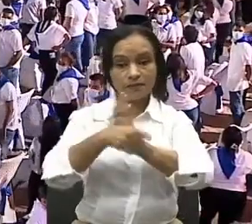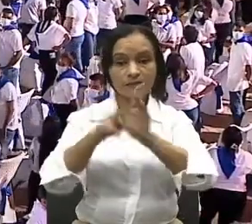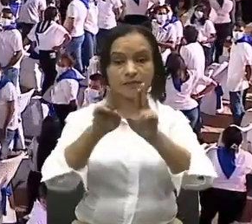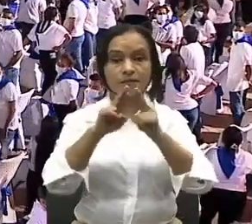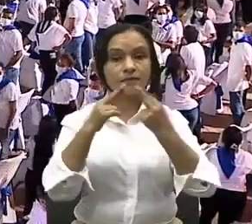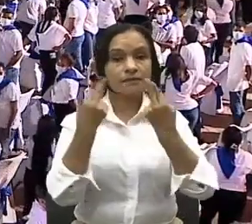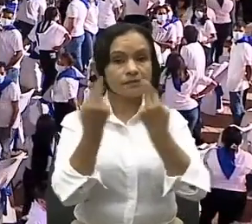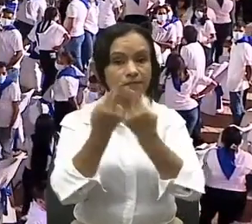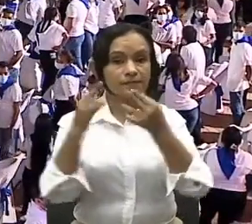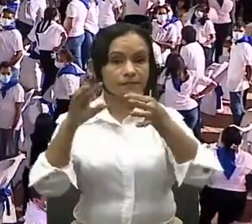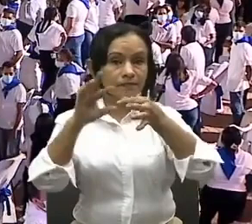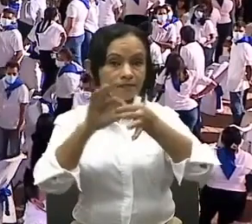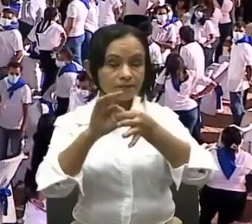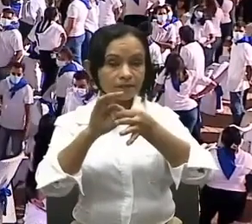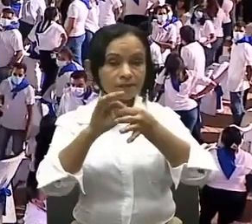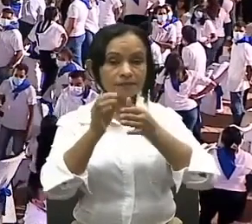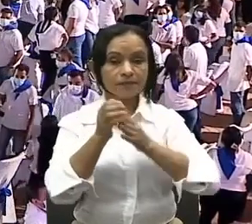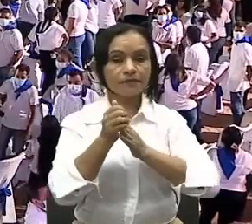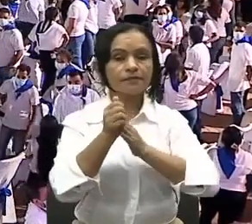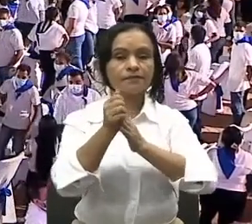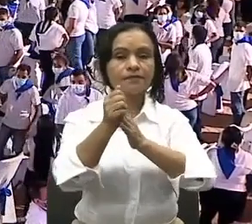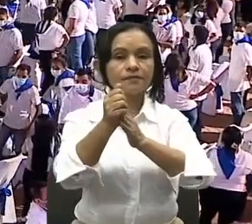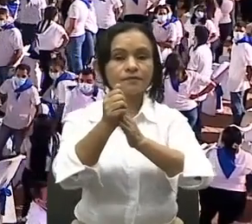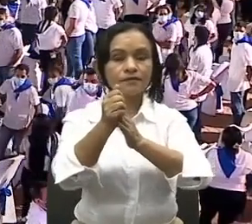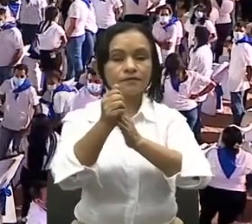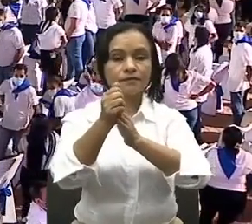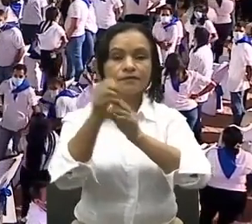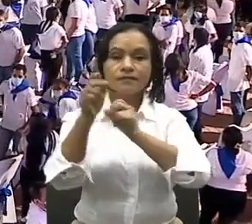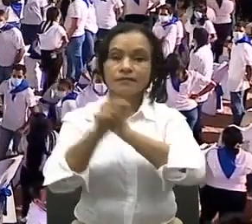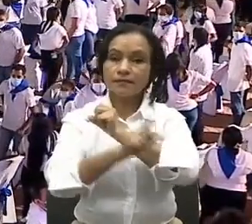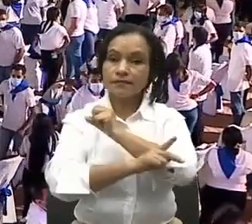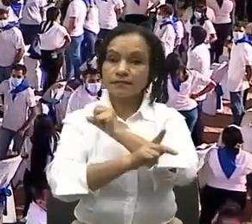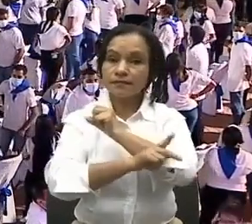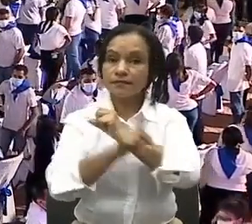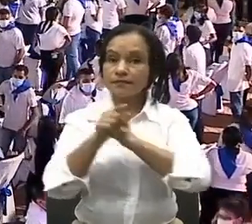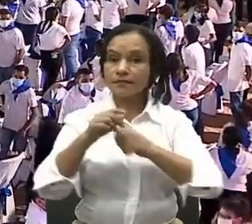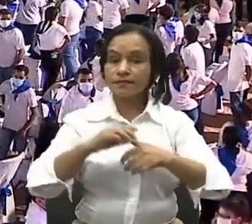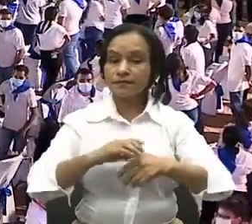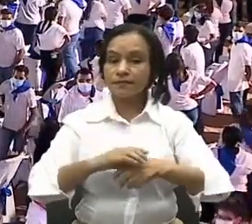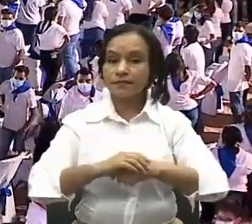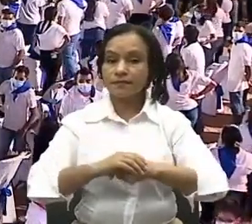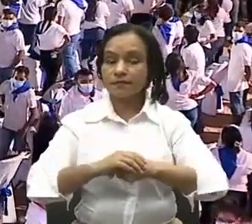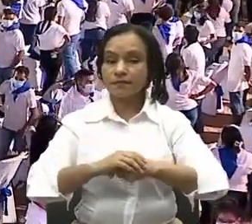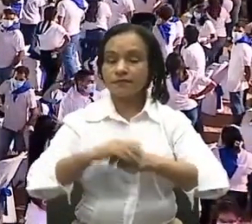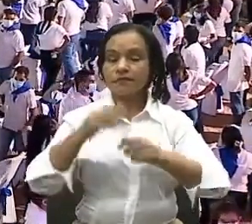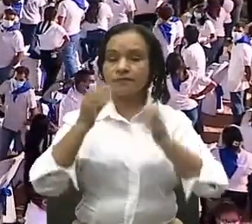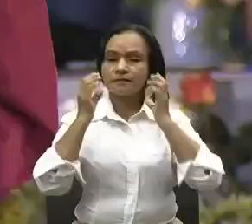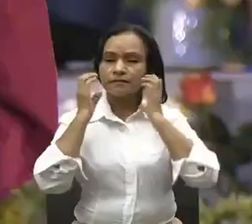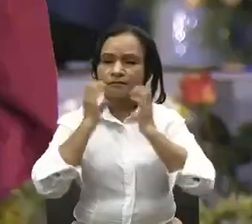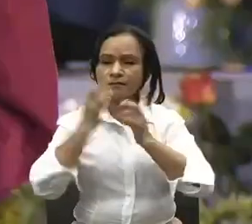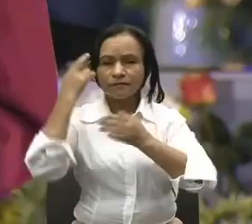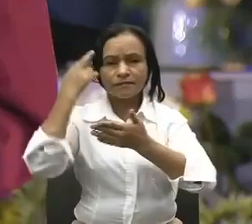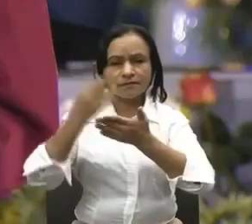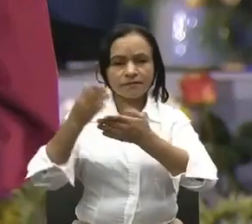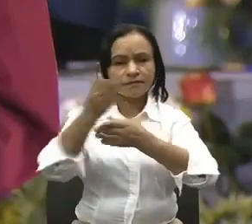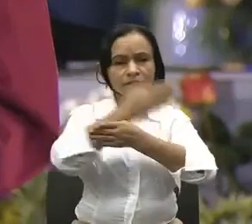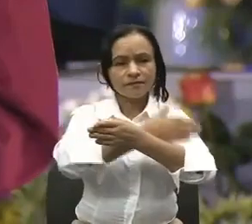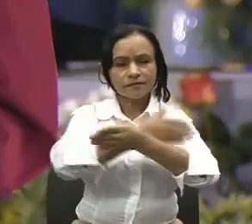bajo la conducción del comandante Fidel, del comandante